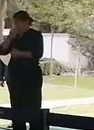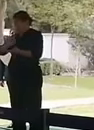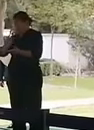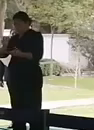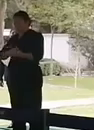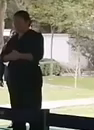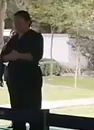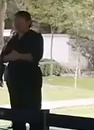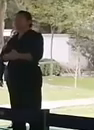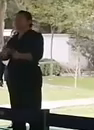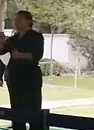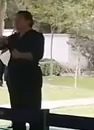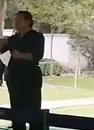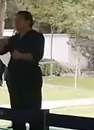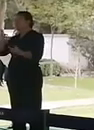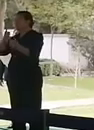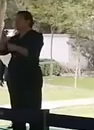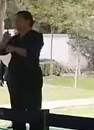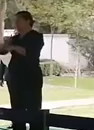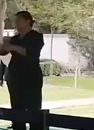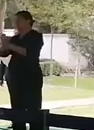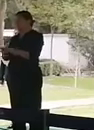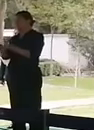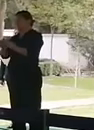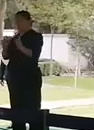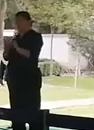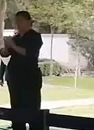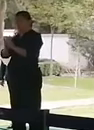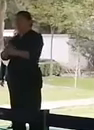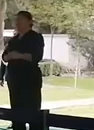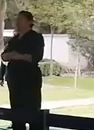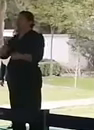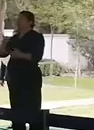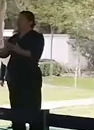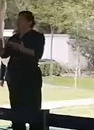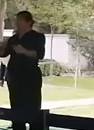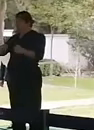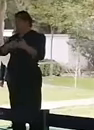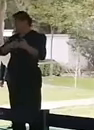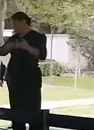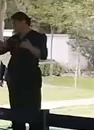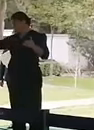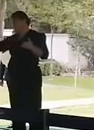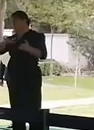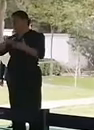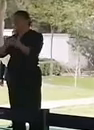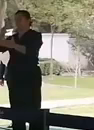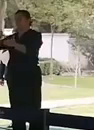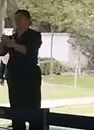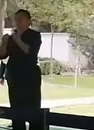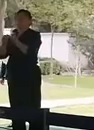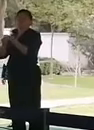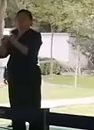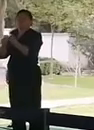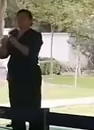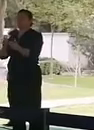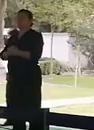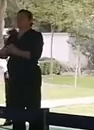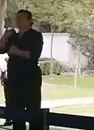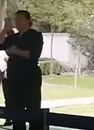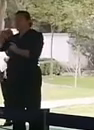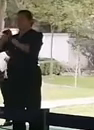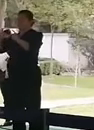Sabemos que de ahora en adelante estaremos juntos haciendo muchos proyectos por Tlaxcala, y pues es